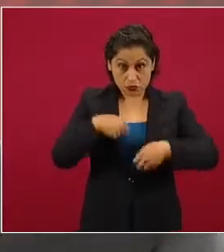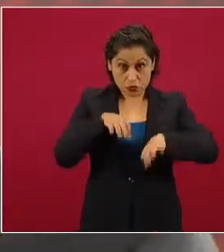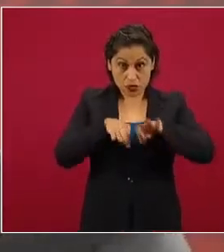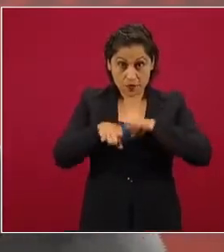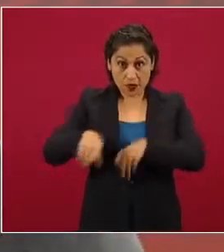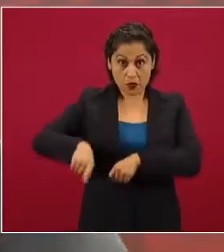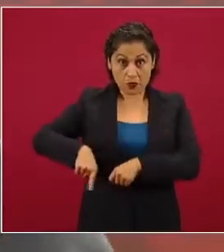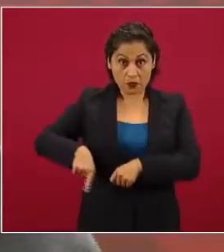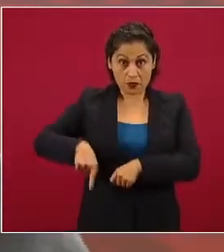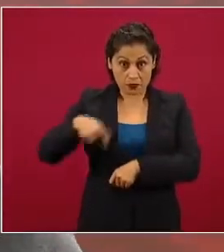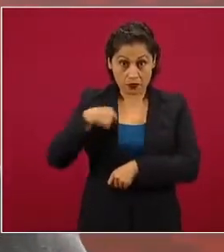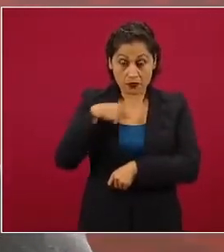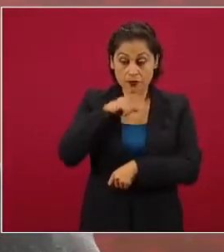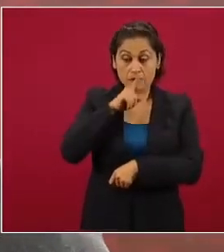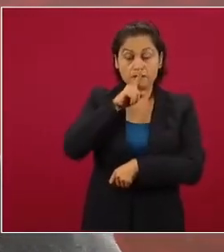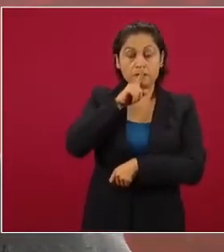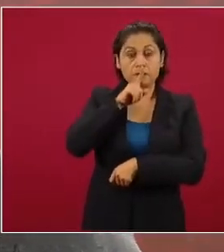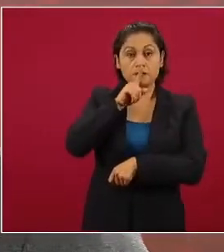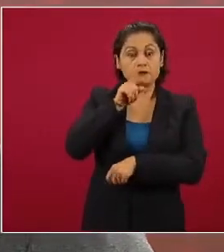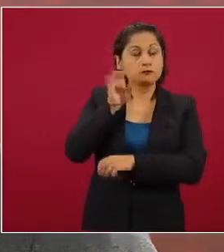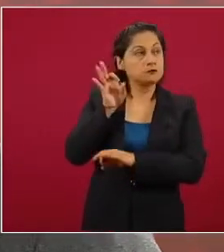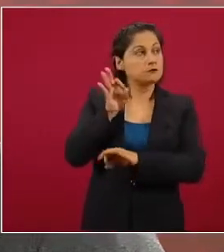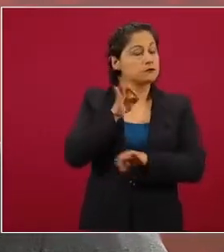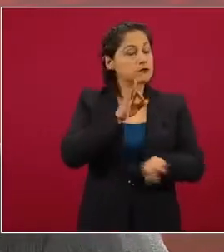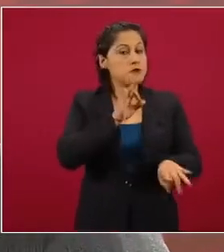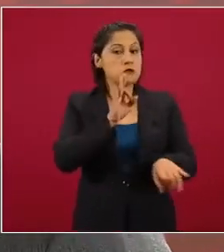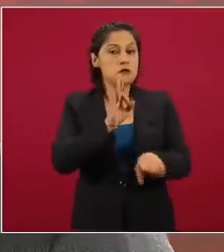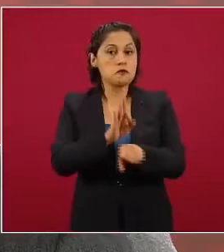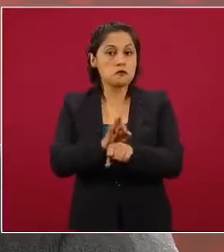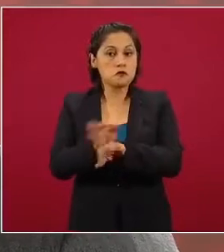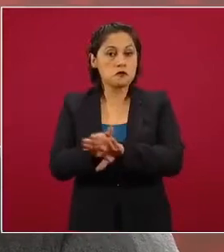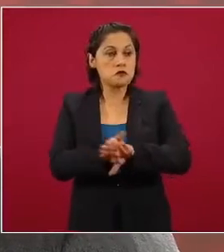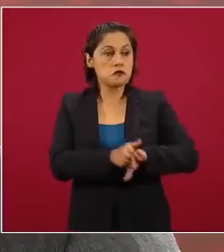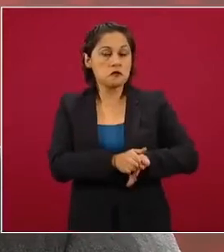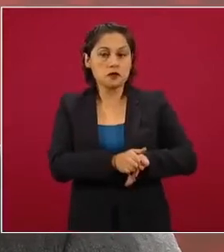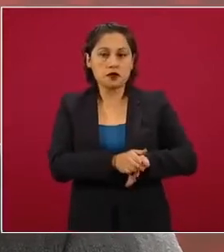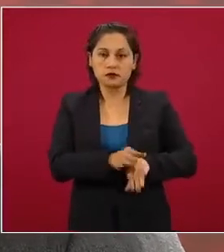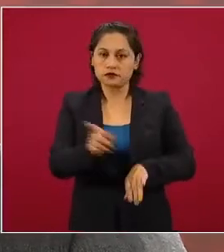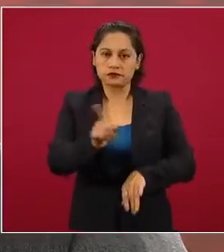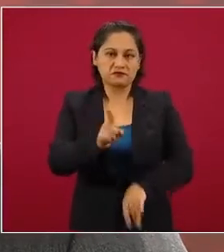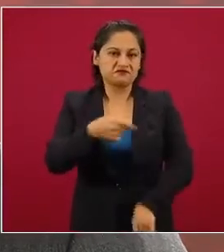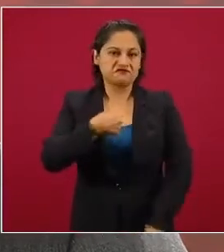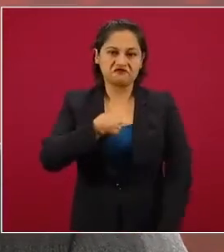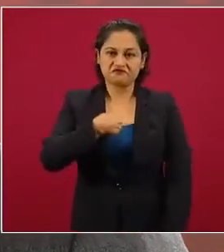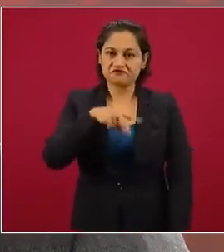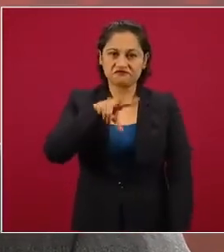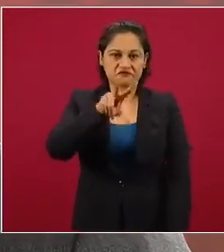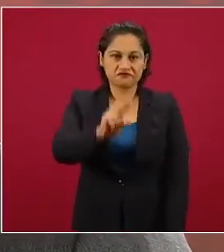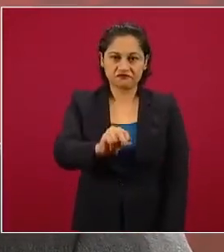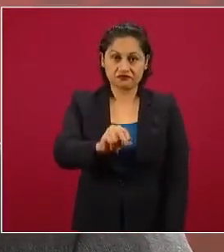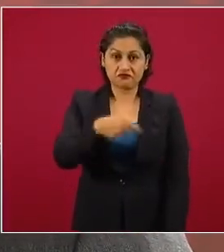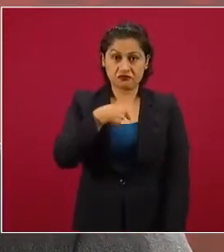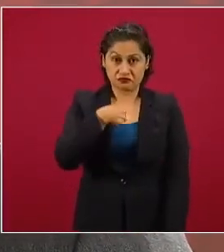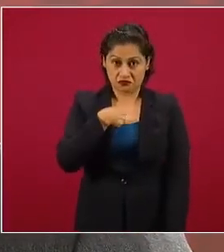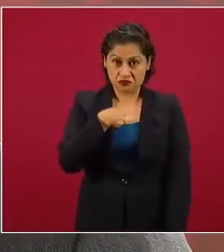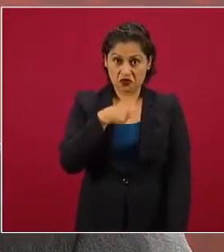pasar a la historia como encubridor, como tapadera, como cómplice de la corrupción.